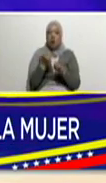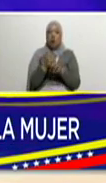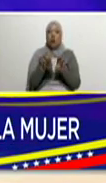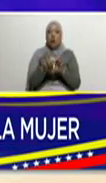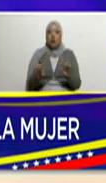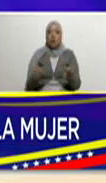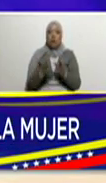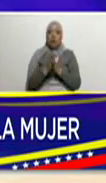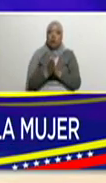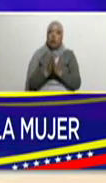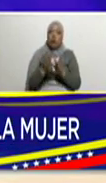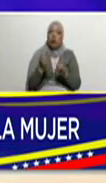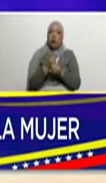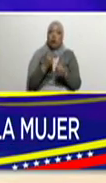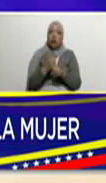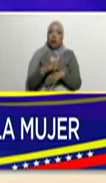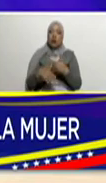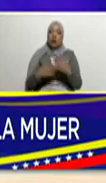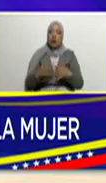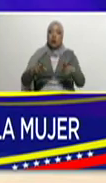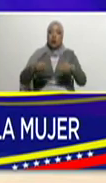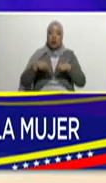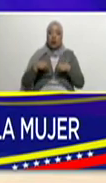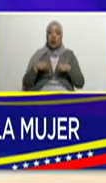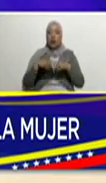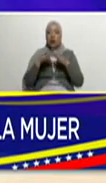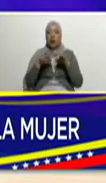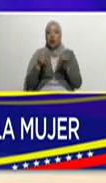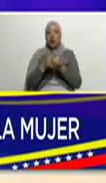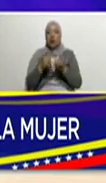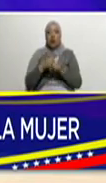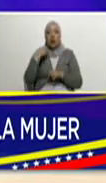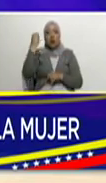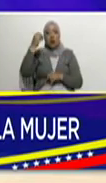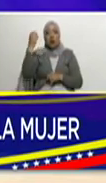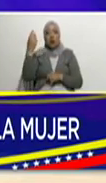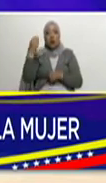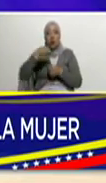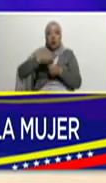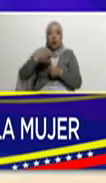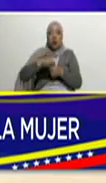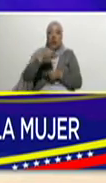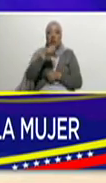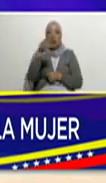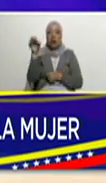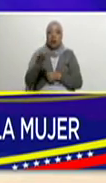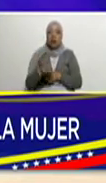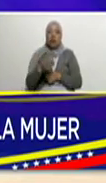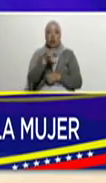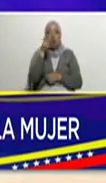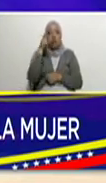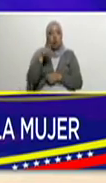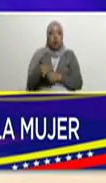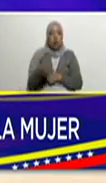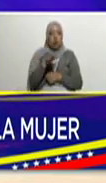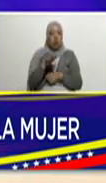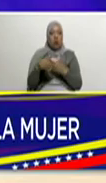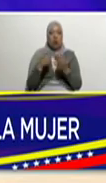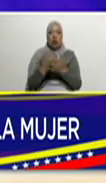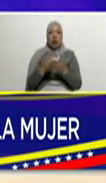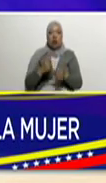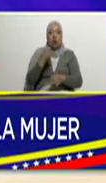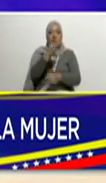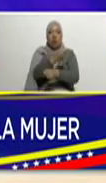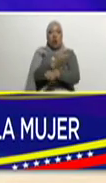un derecho humano fundamental, se asumen todas las garantías, el ingreso del 100% de la población que se gradúa de bachiller,